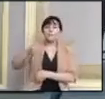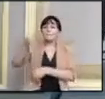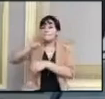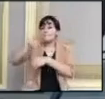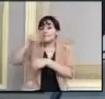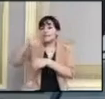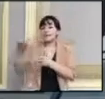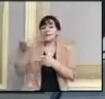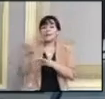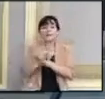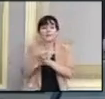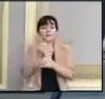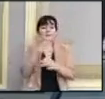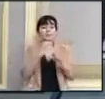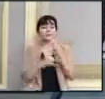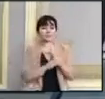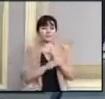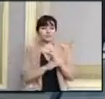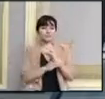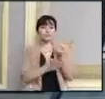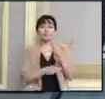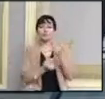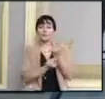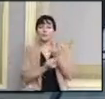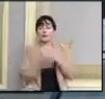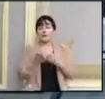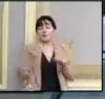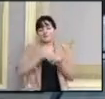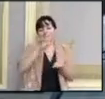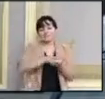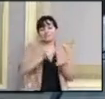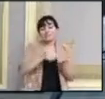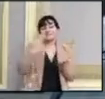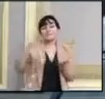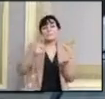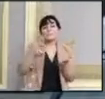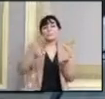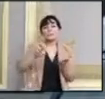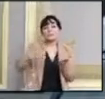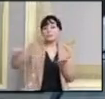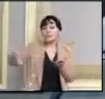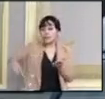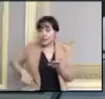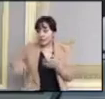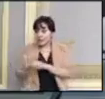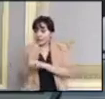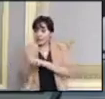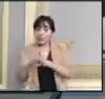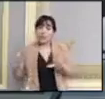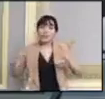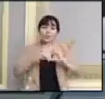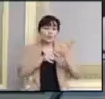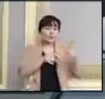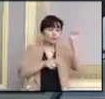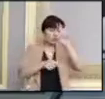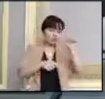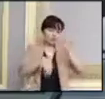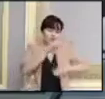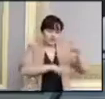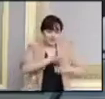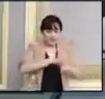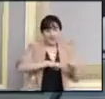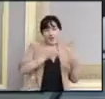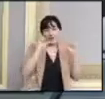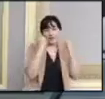inmueble propiedad del Estado mediante la celebración del contrato de permuta entre el gobierno del estado y el consejo coordinador empresarial de Puebla